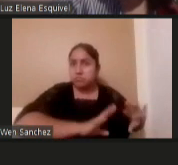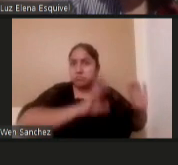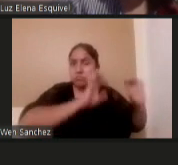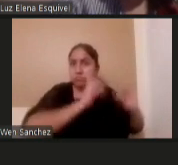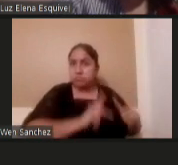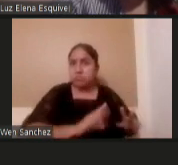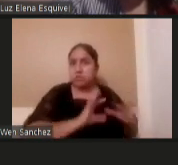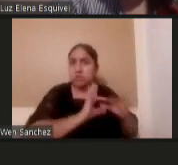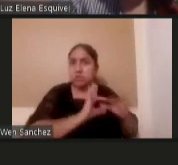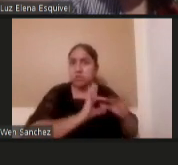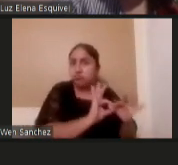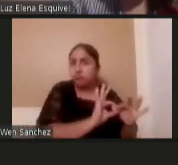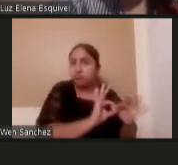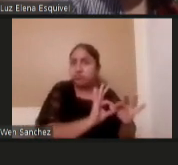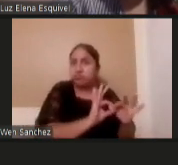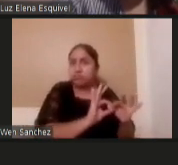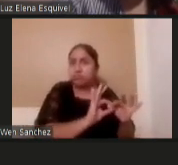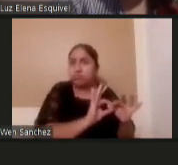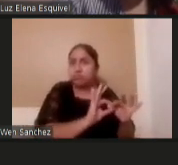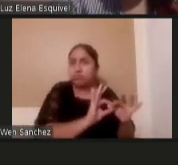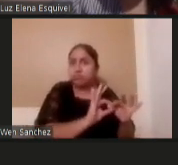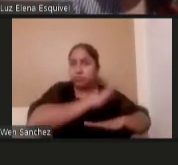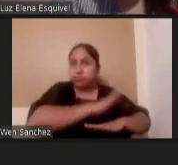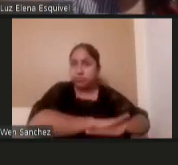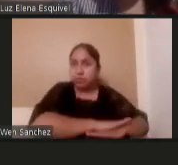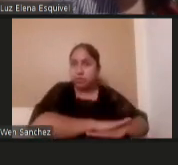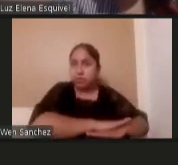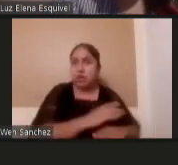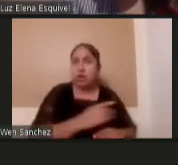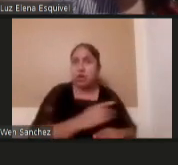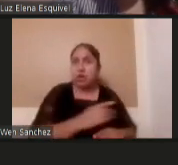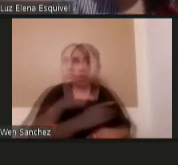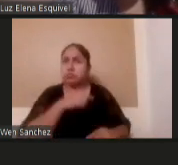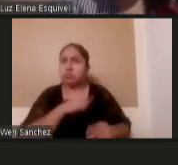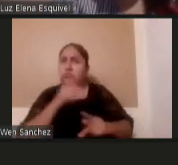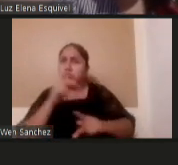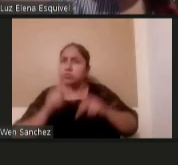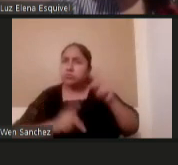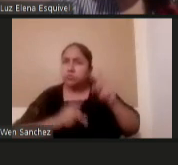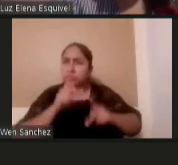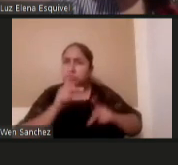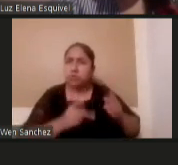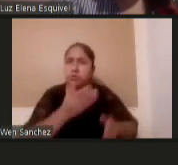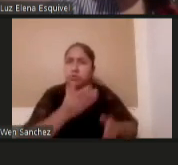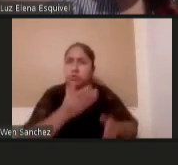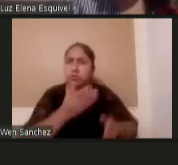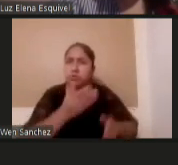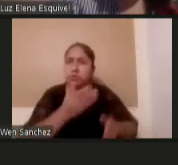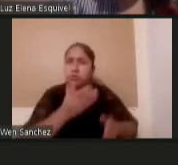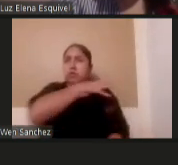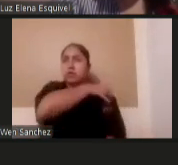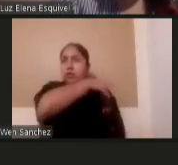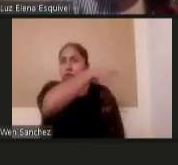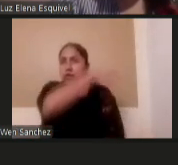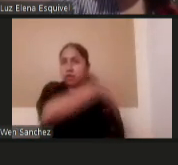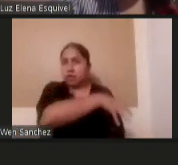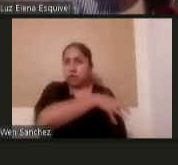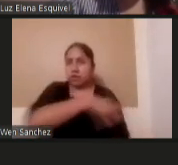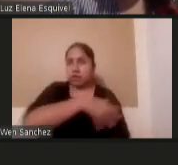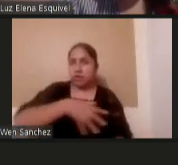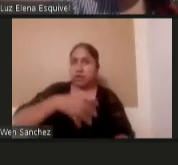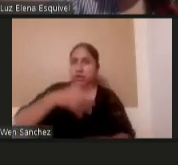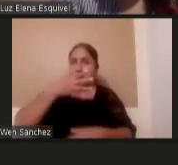el general jefe de la zona, de la quinta zona militar, Miguel Hernández,